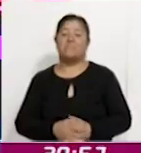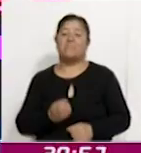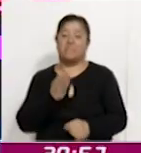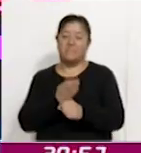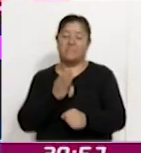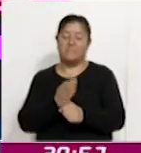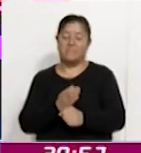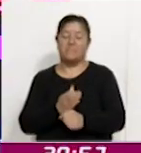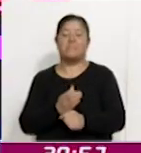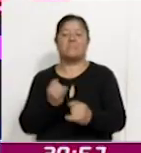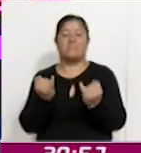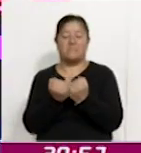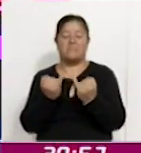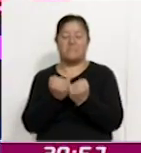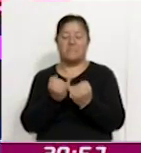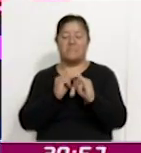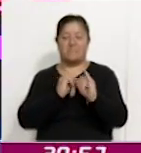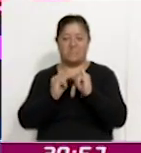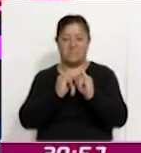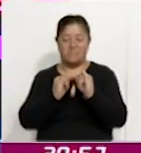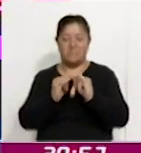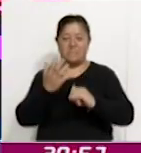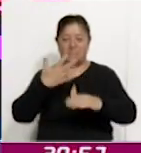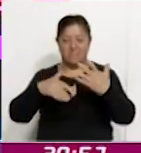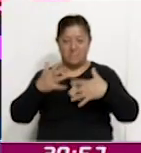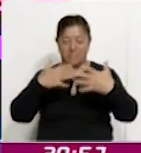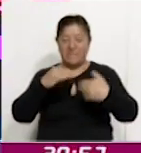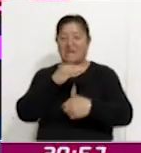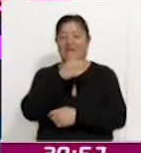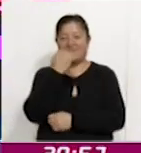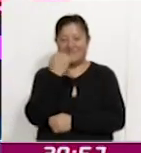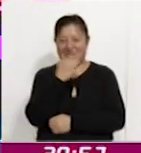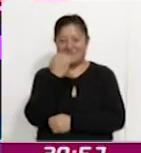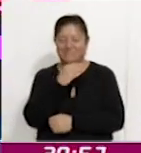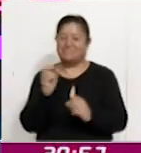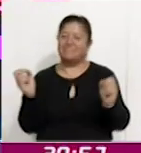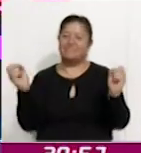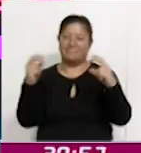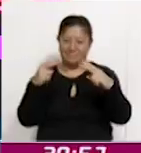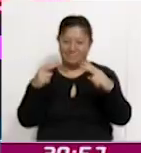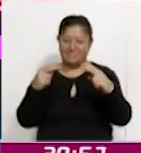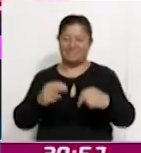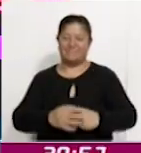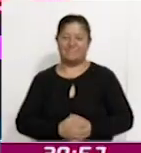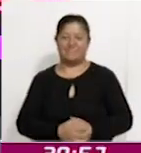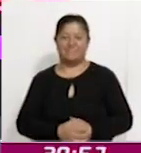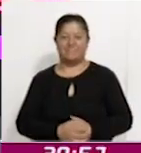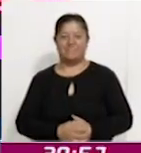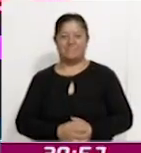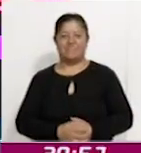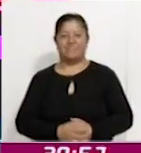momento me despido también de nuestra intérprete de lengua de señas mexicana, Miroslava Amador. Nos vemos. Hasta pronto.